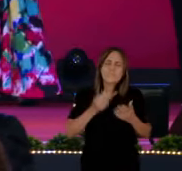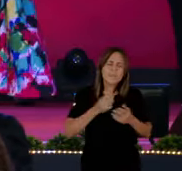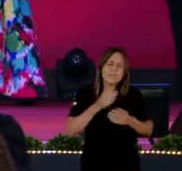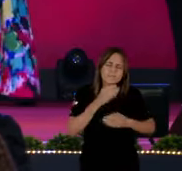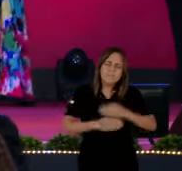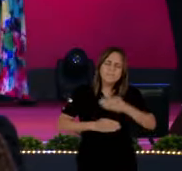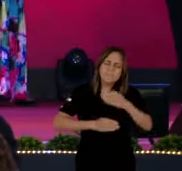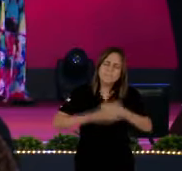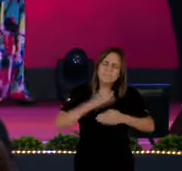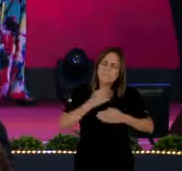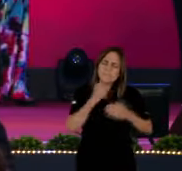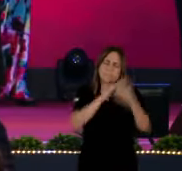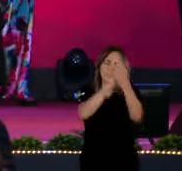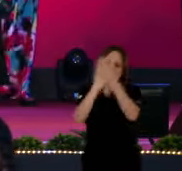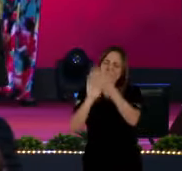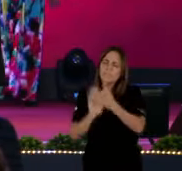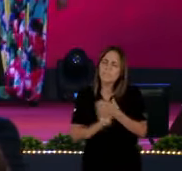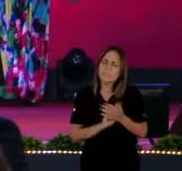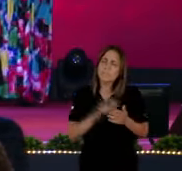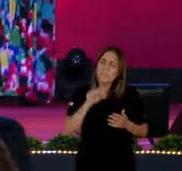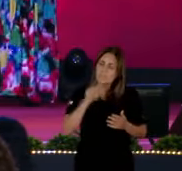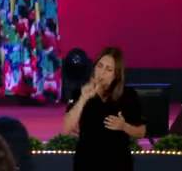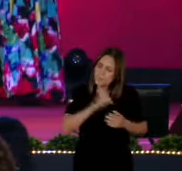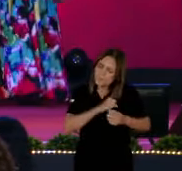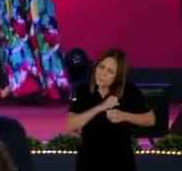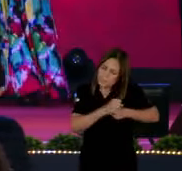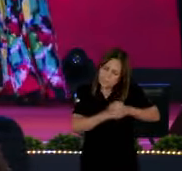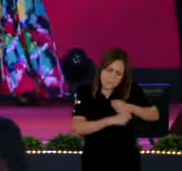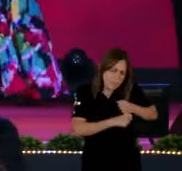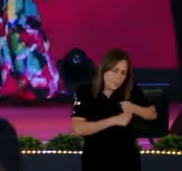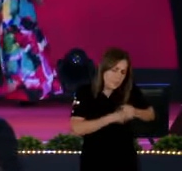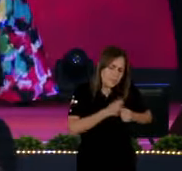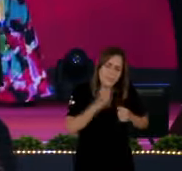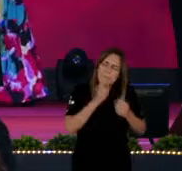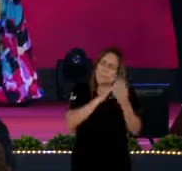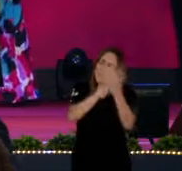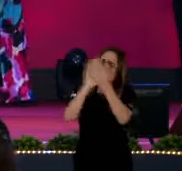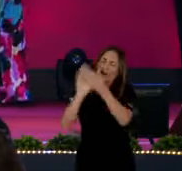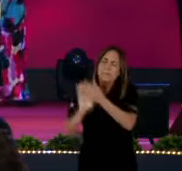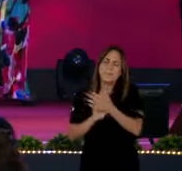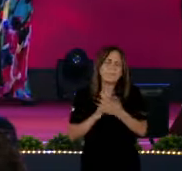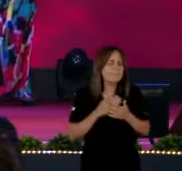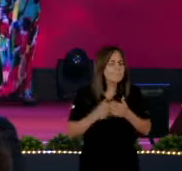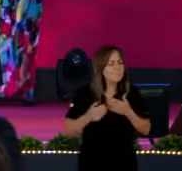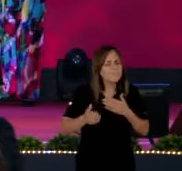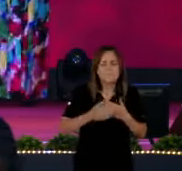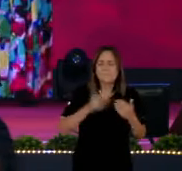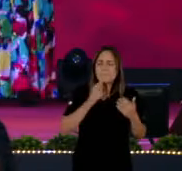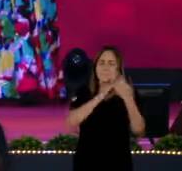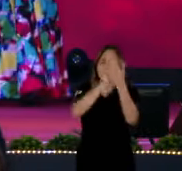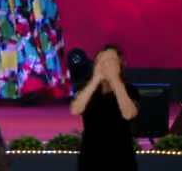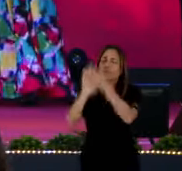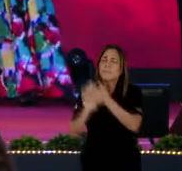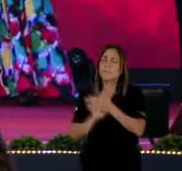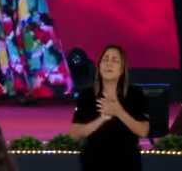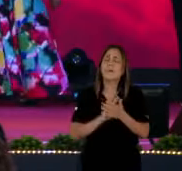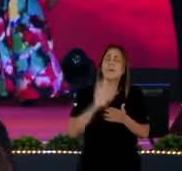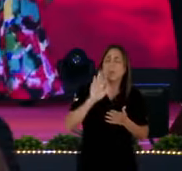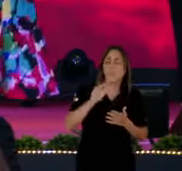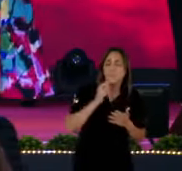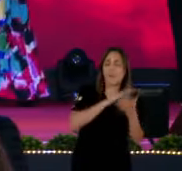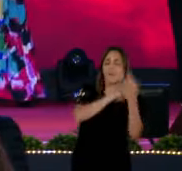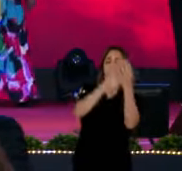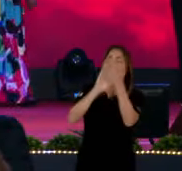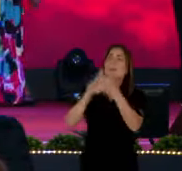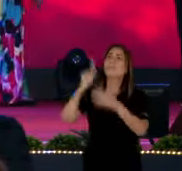alaba. Estás sufriendo, alaba. No importa, alaba.